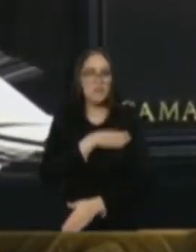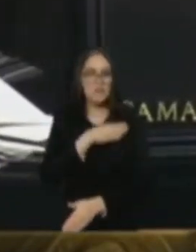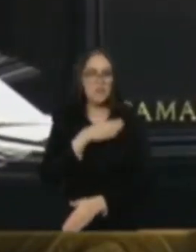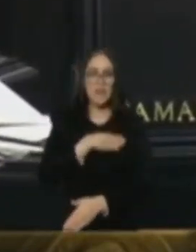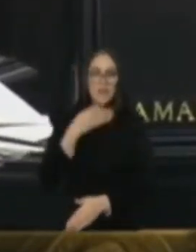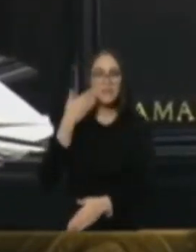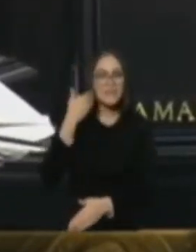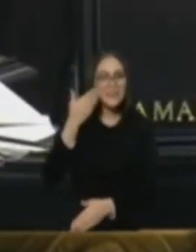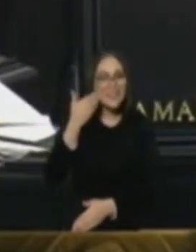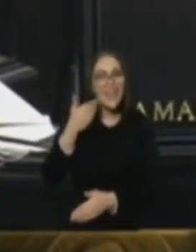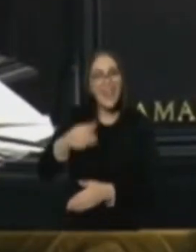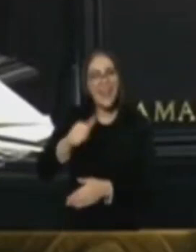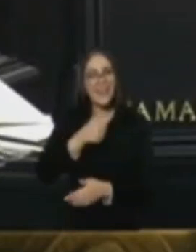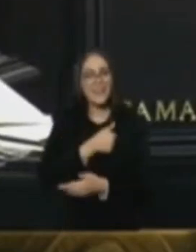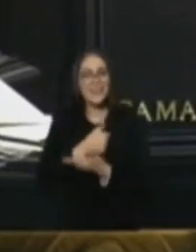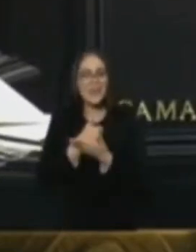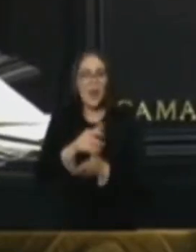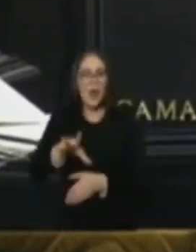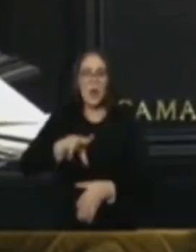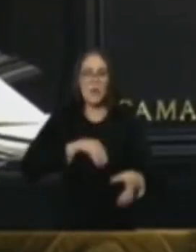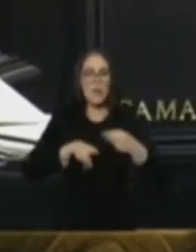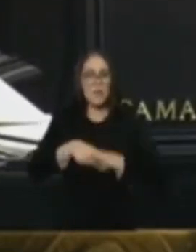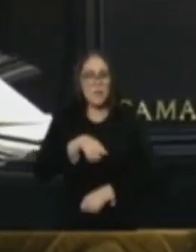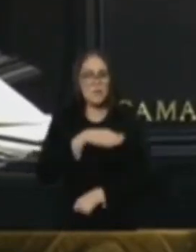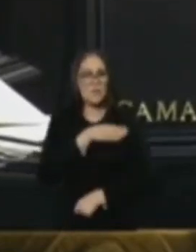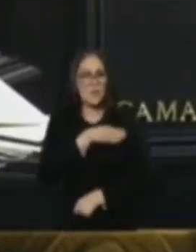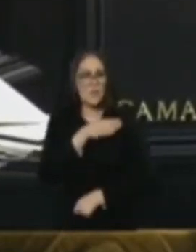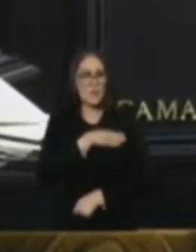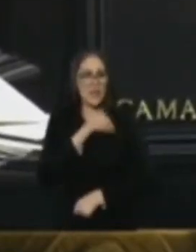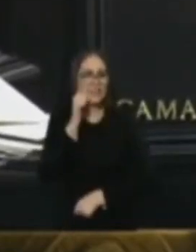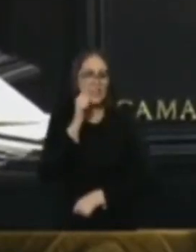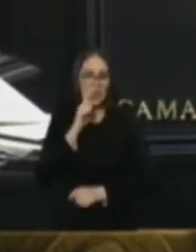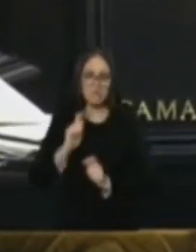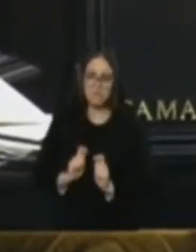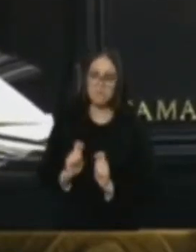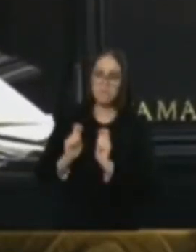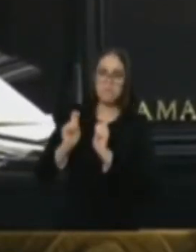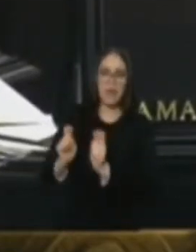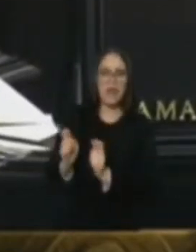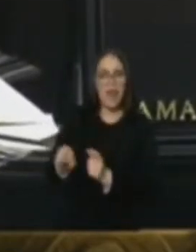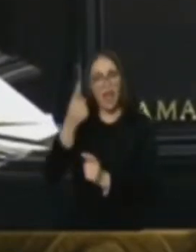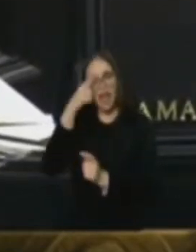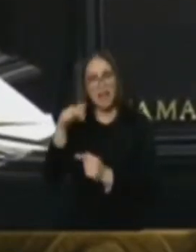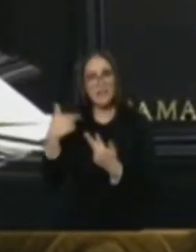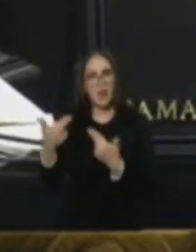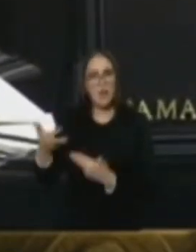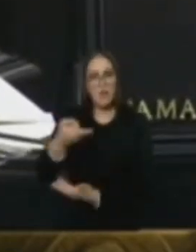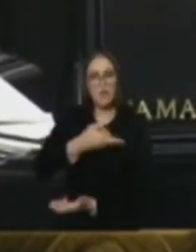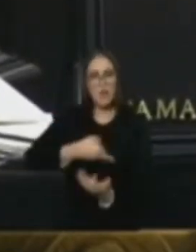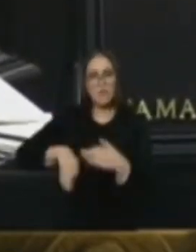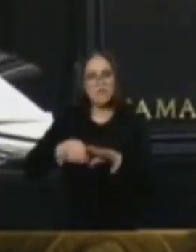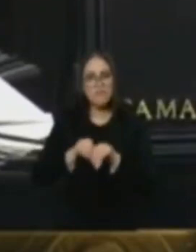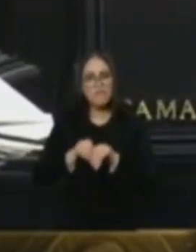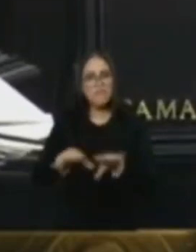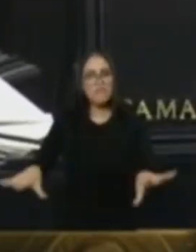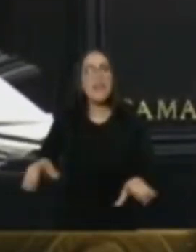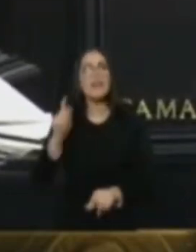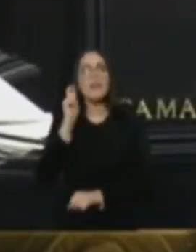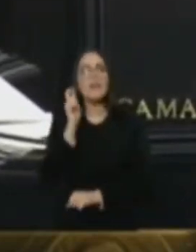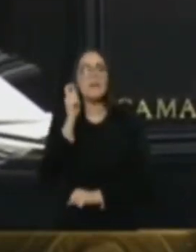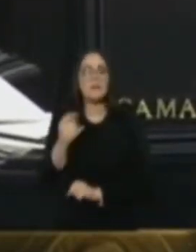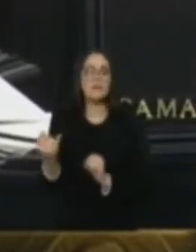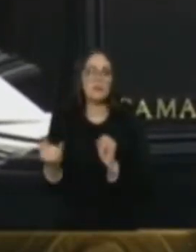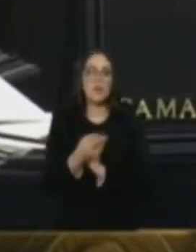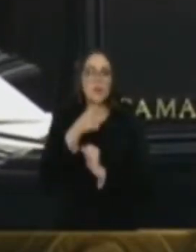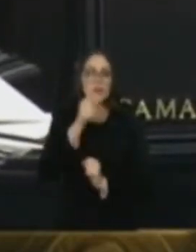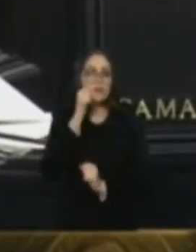y contagiarnos de tu solidaridad, porque uno de los grandes legados que nos regalas con tu obra es justamente